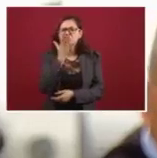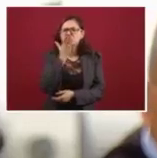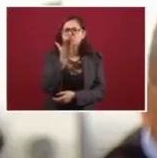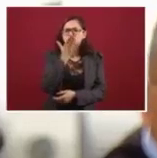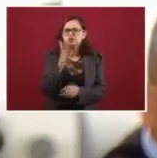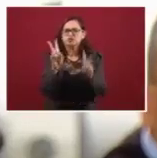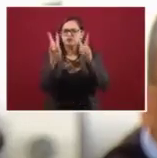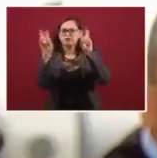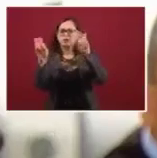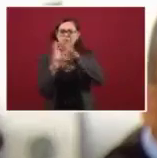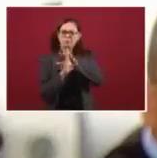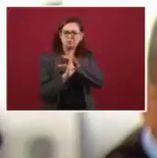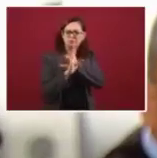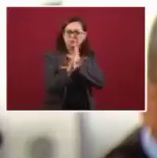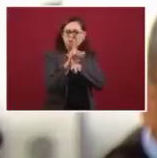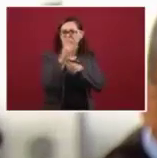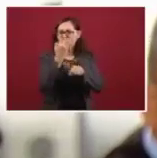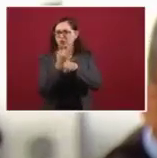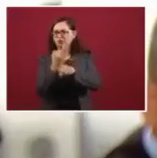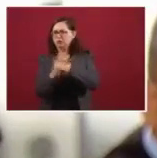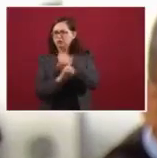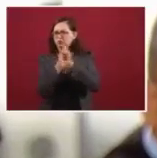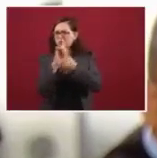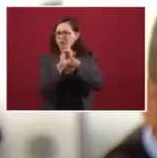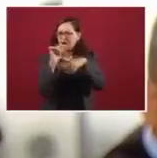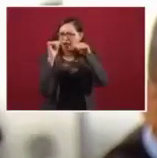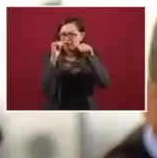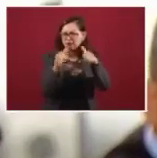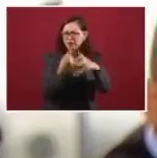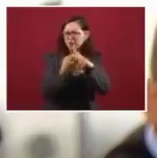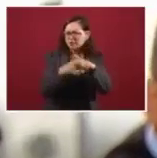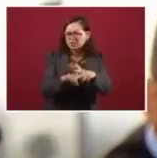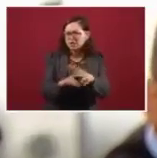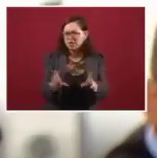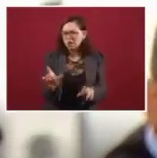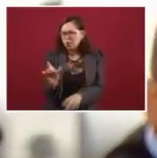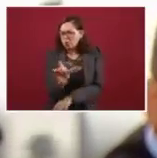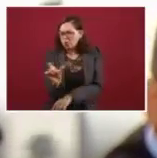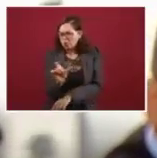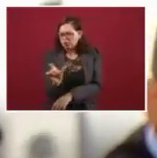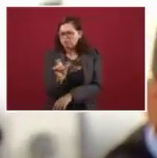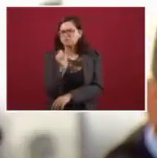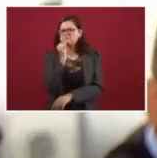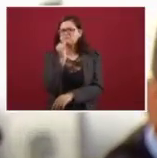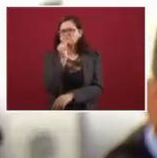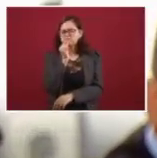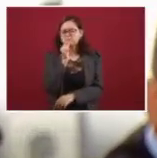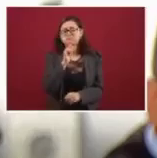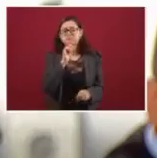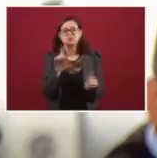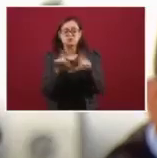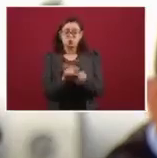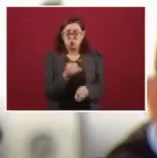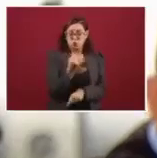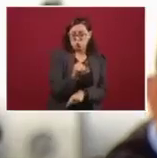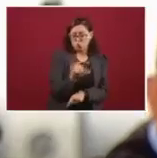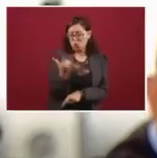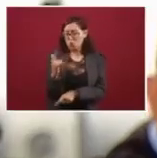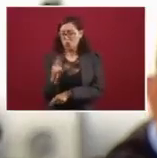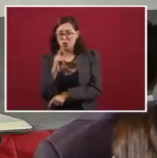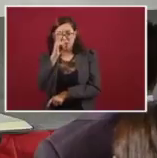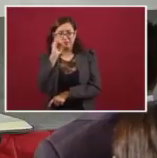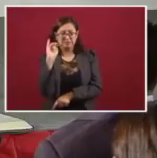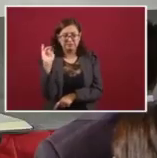crisis migratoria que hay en la frontera norte? Y también preguntarle, en junio y julio despuntaron los homicidios en Tijuana.